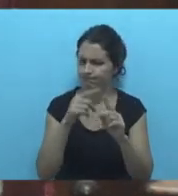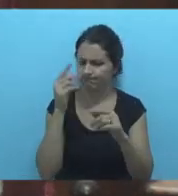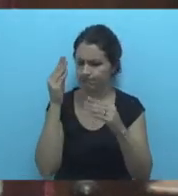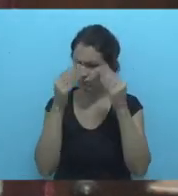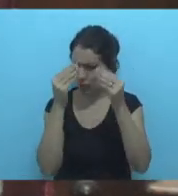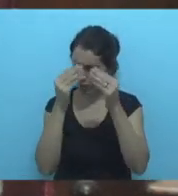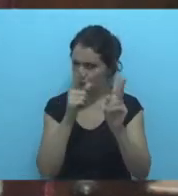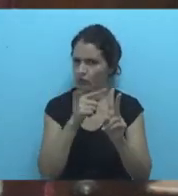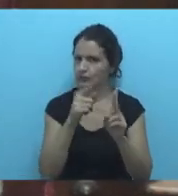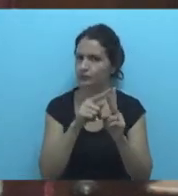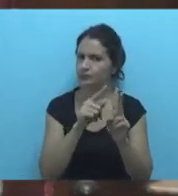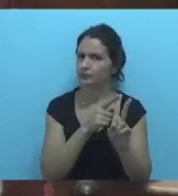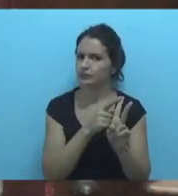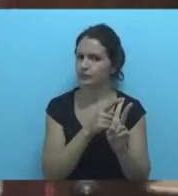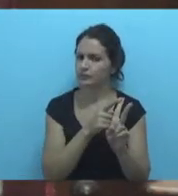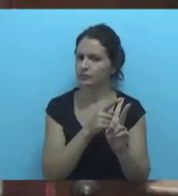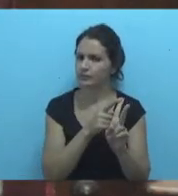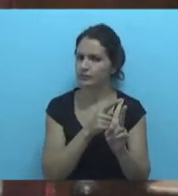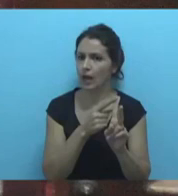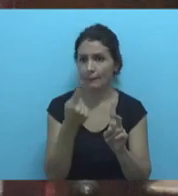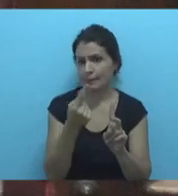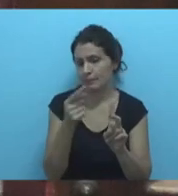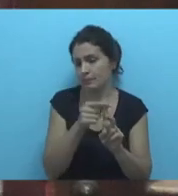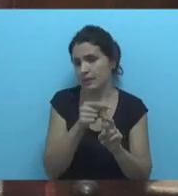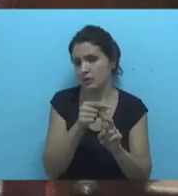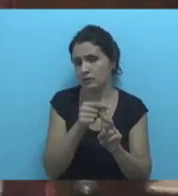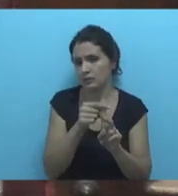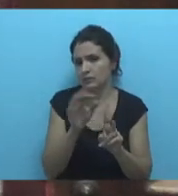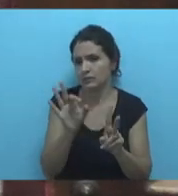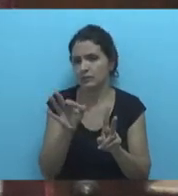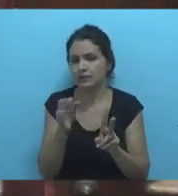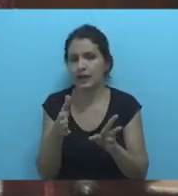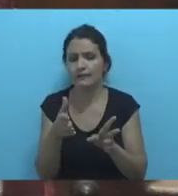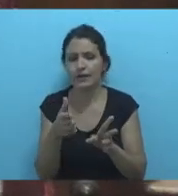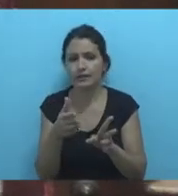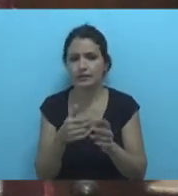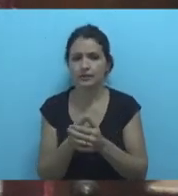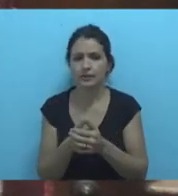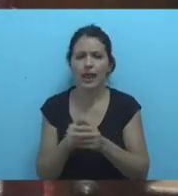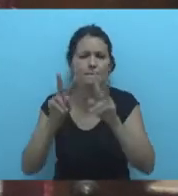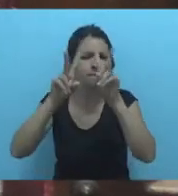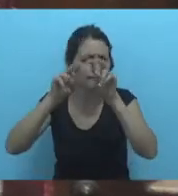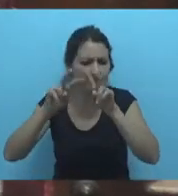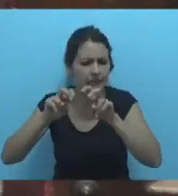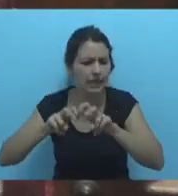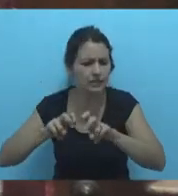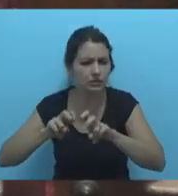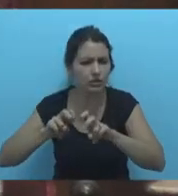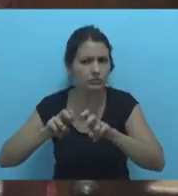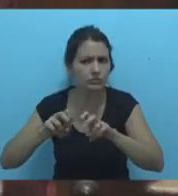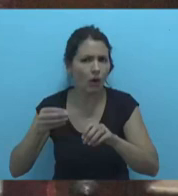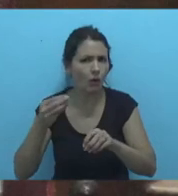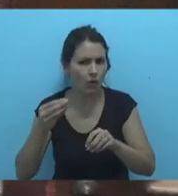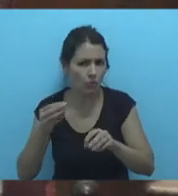hagan recordarla. Una era saber en qué motivo, cómo estaban las causas que se venían llevando adelante, tanto en el fuero federal como